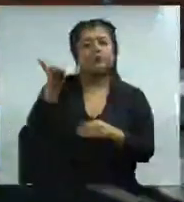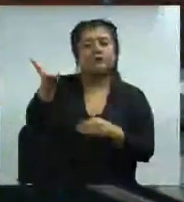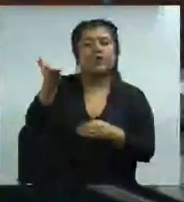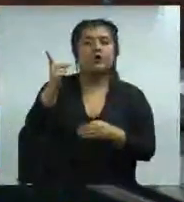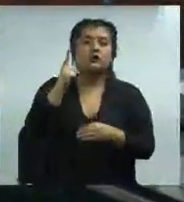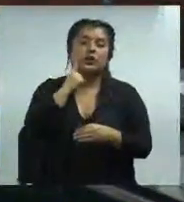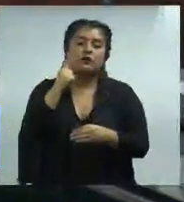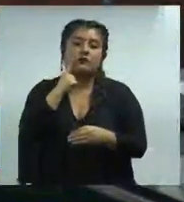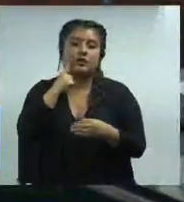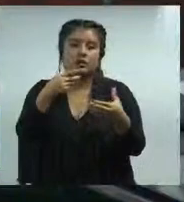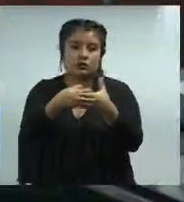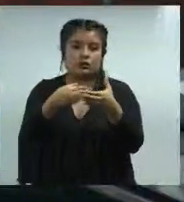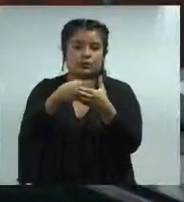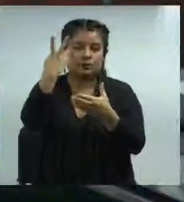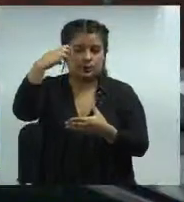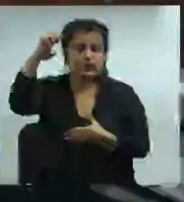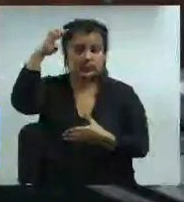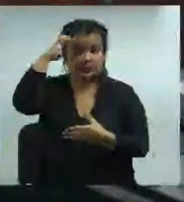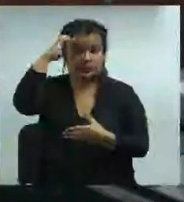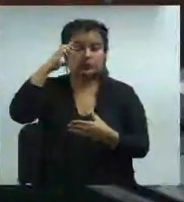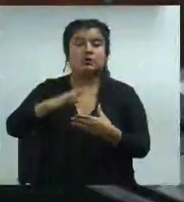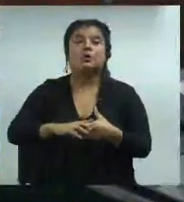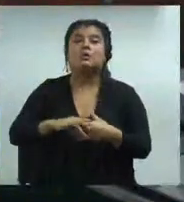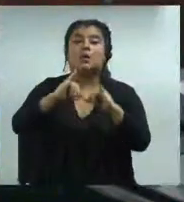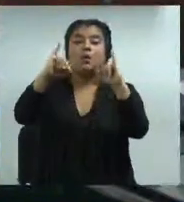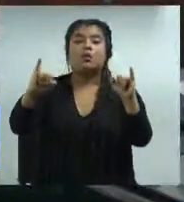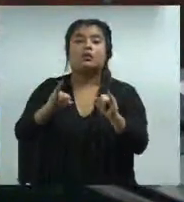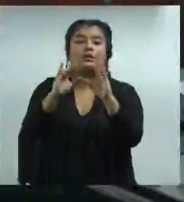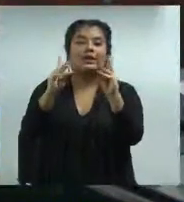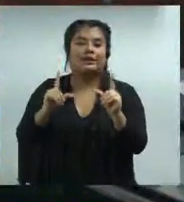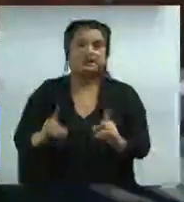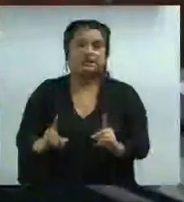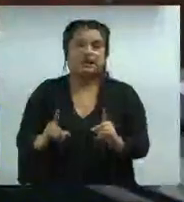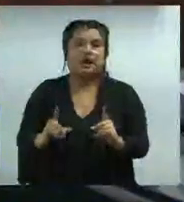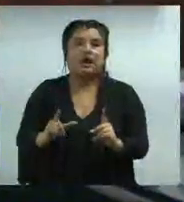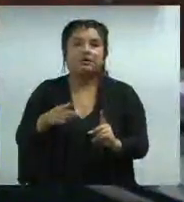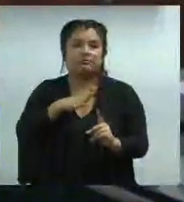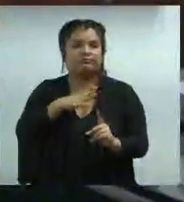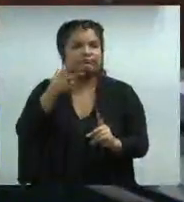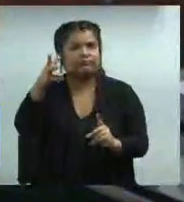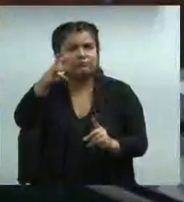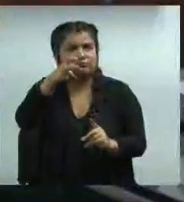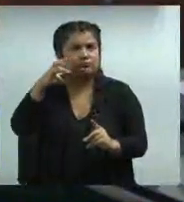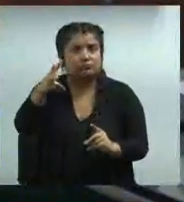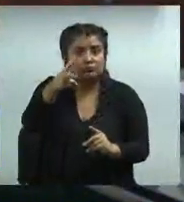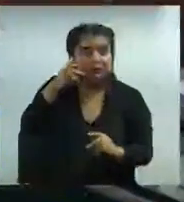de bloque. Y como junta directiva, pues hemos estado viendo que